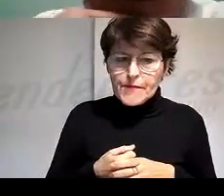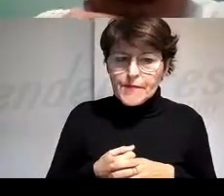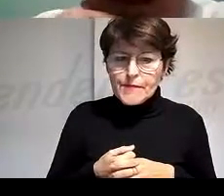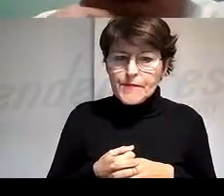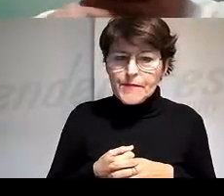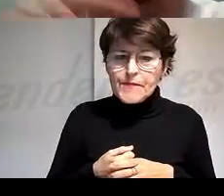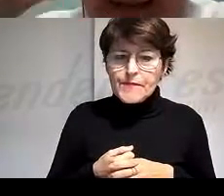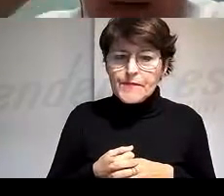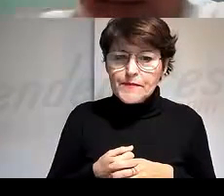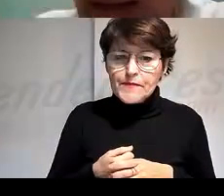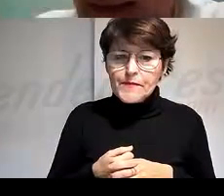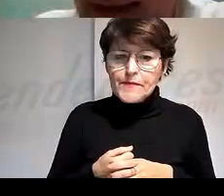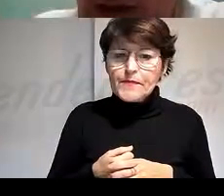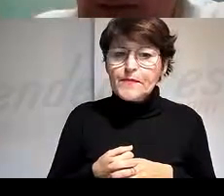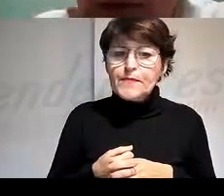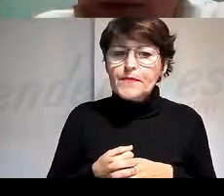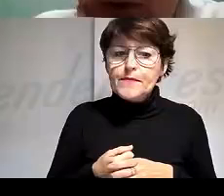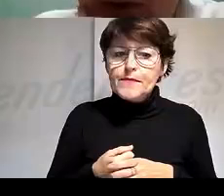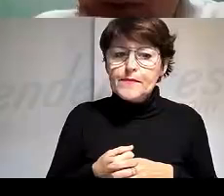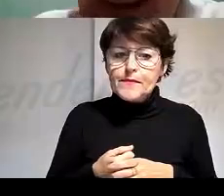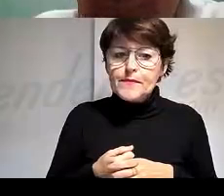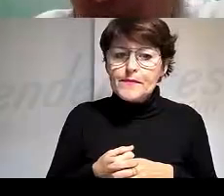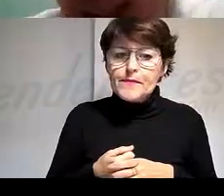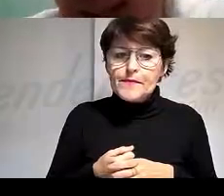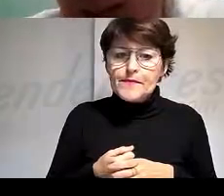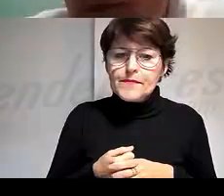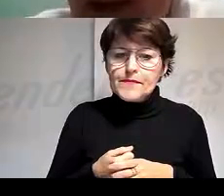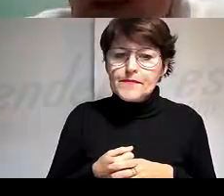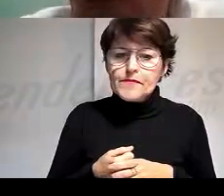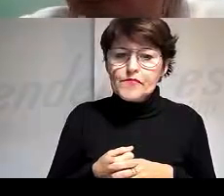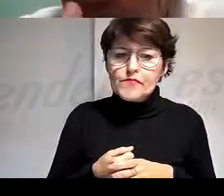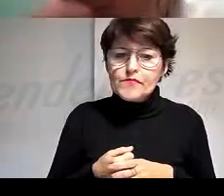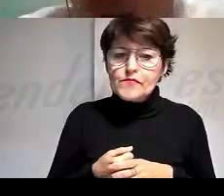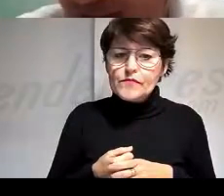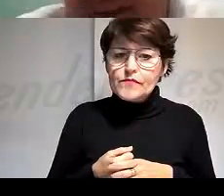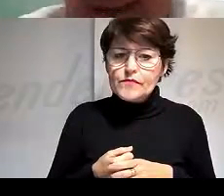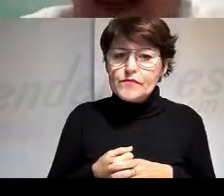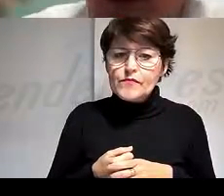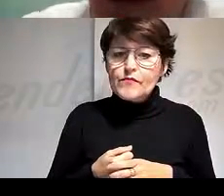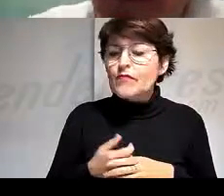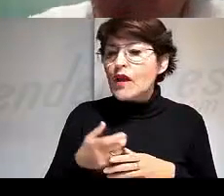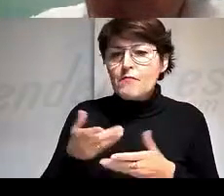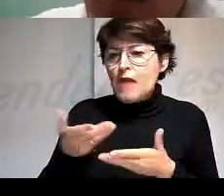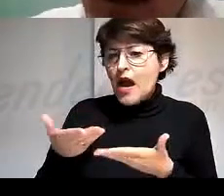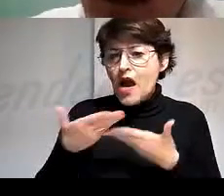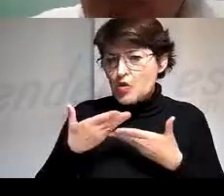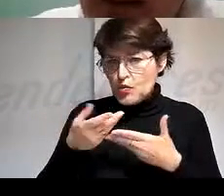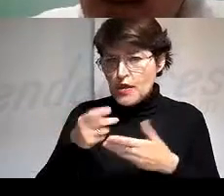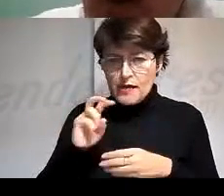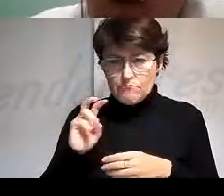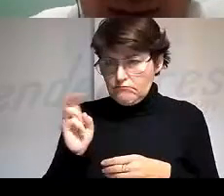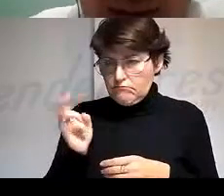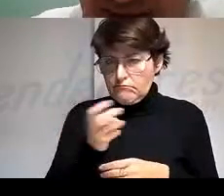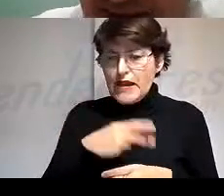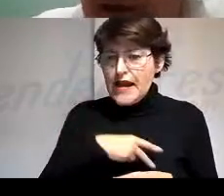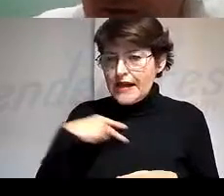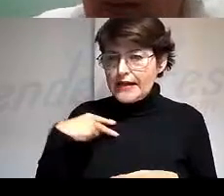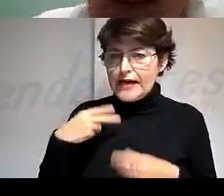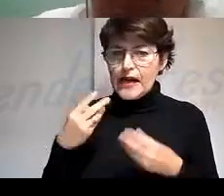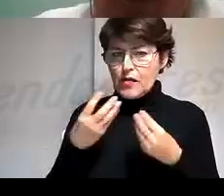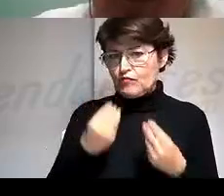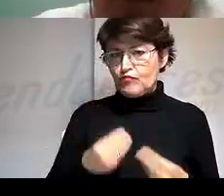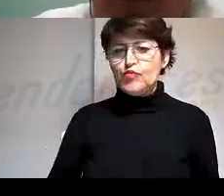O sea, que tenerlo en mente, que aquí como pone aquí antifúngico, pero como antibacteriano en general nos puede venir de perlas, incluso